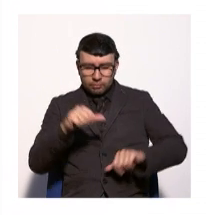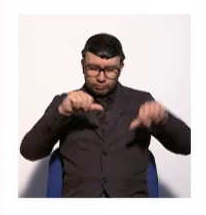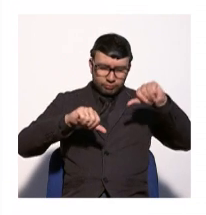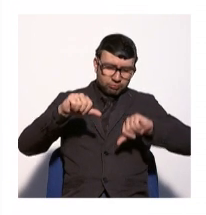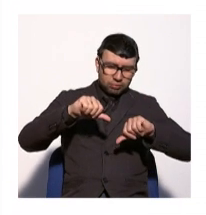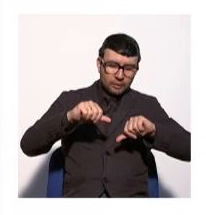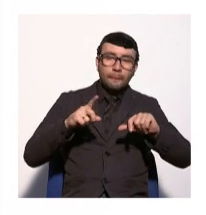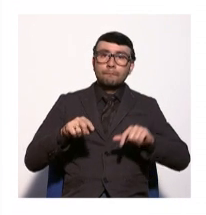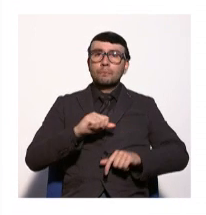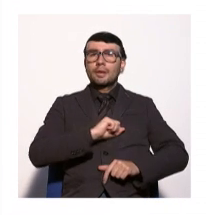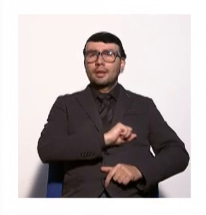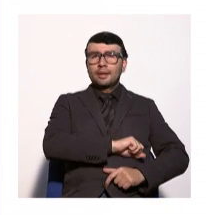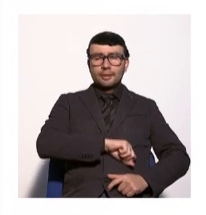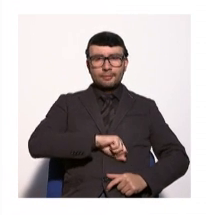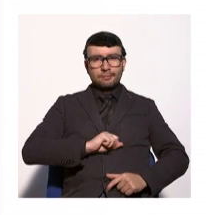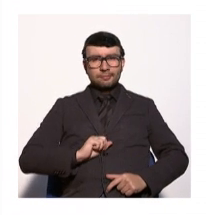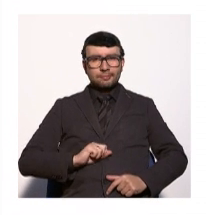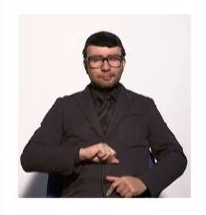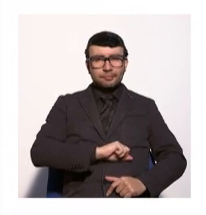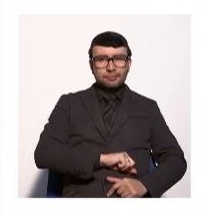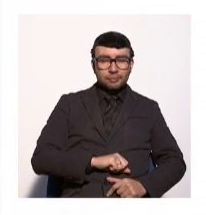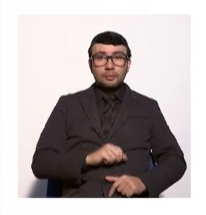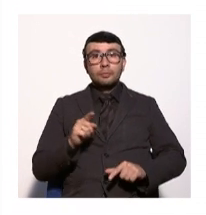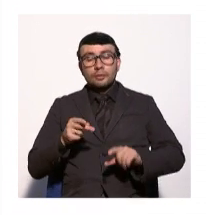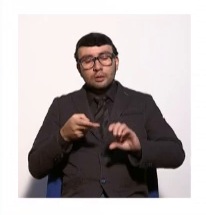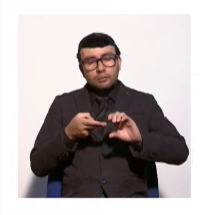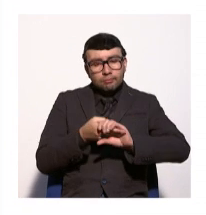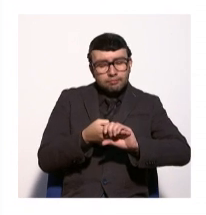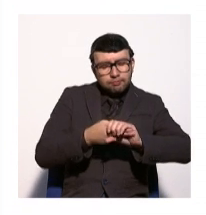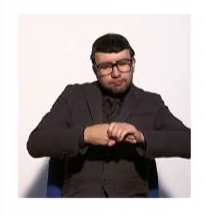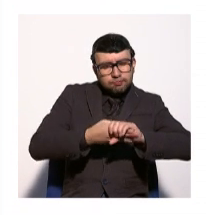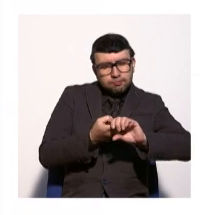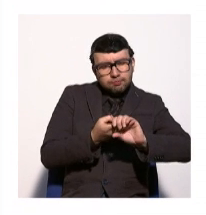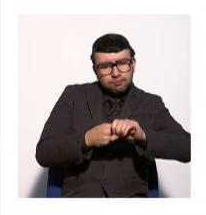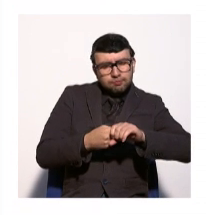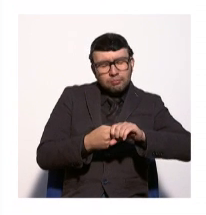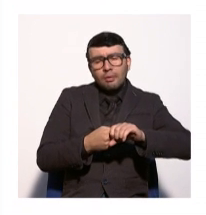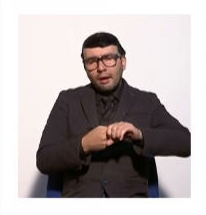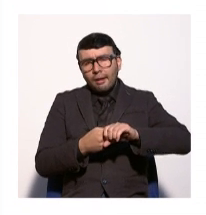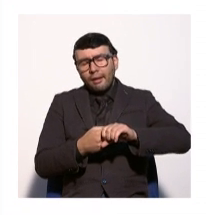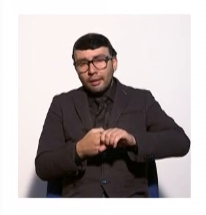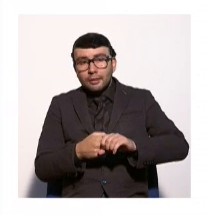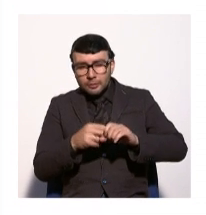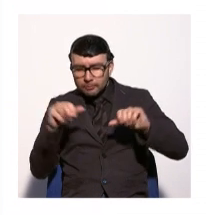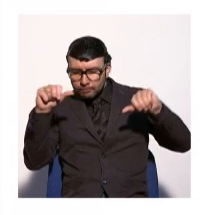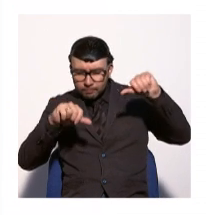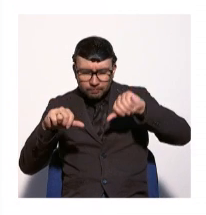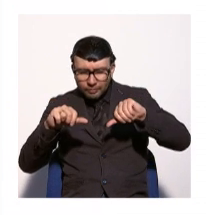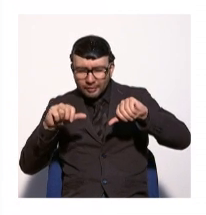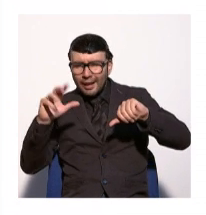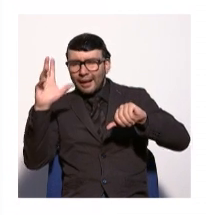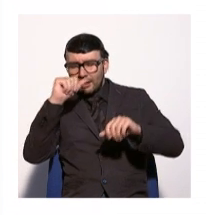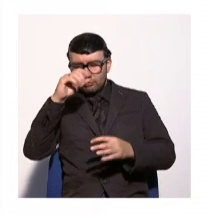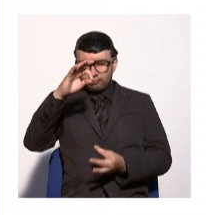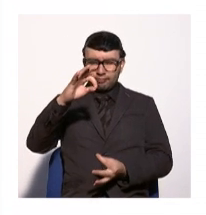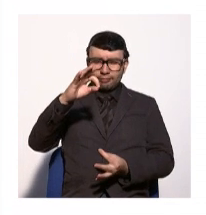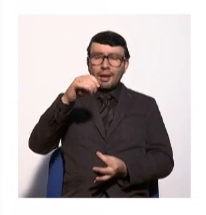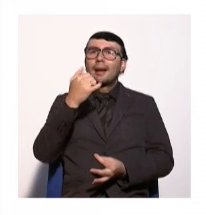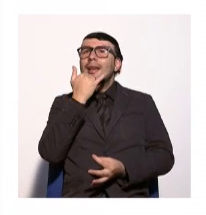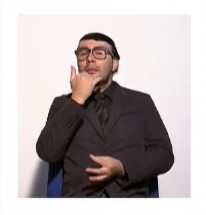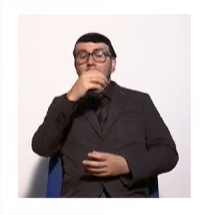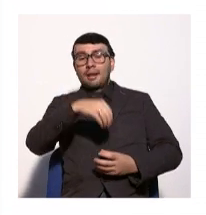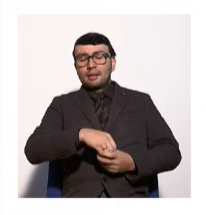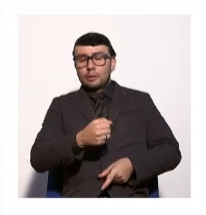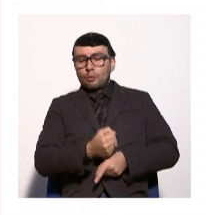ecografía con la ecografía y con el examen de sangre uno puede determinar qué está pasando en la